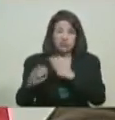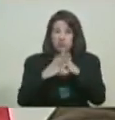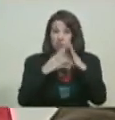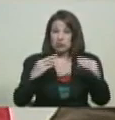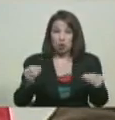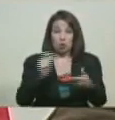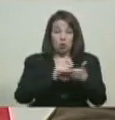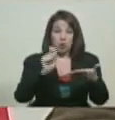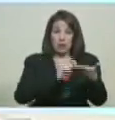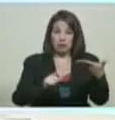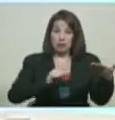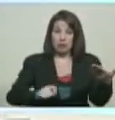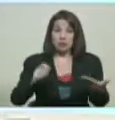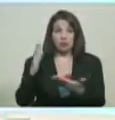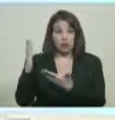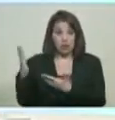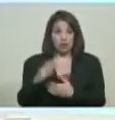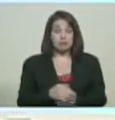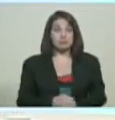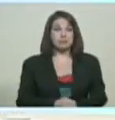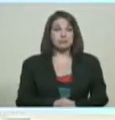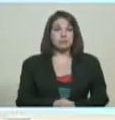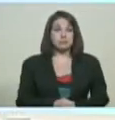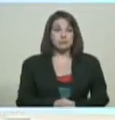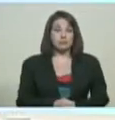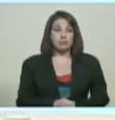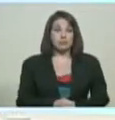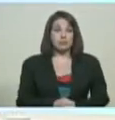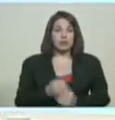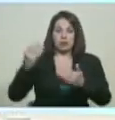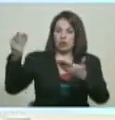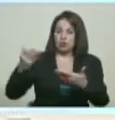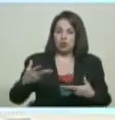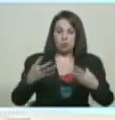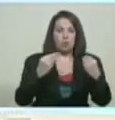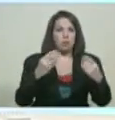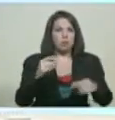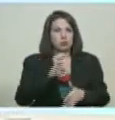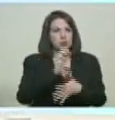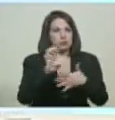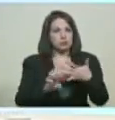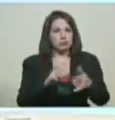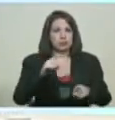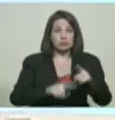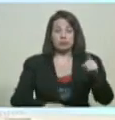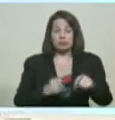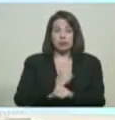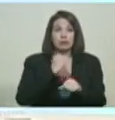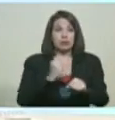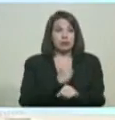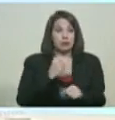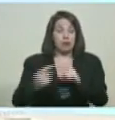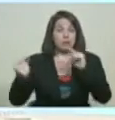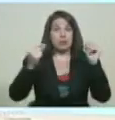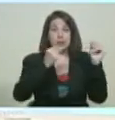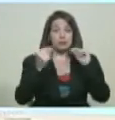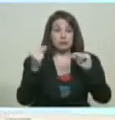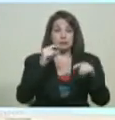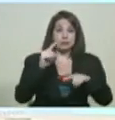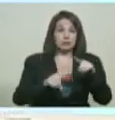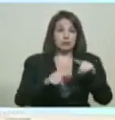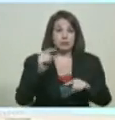estudios y de allí tomó muchos elementos para la acción permanente para el trabajo diario para el discurso para la acción